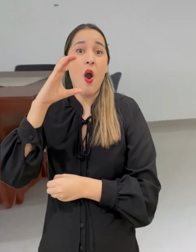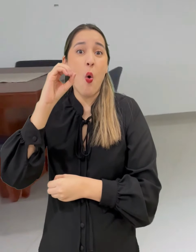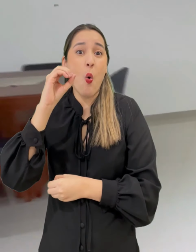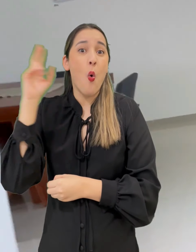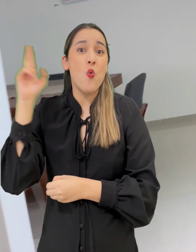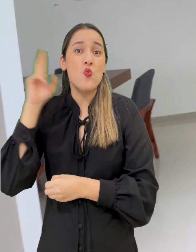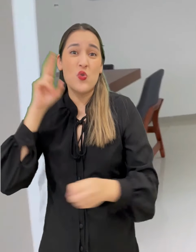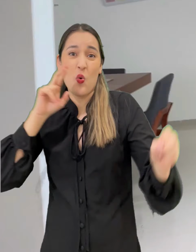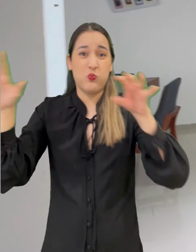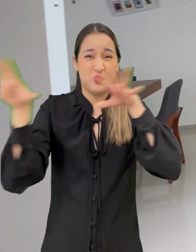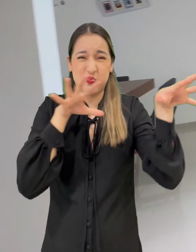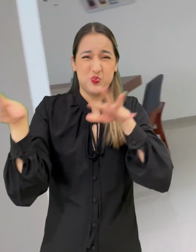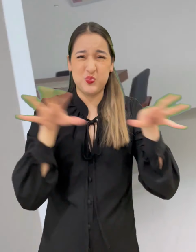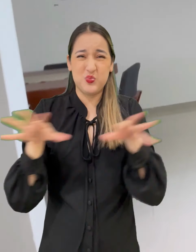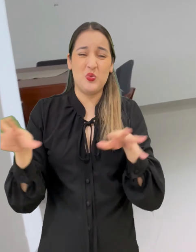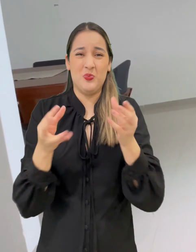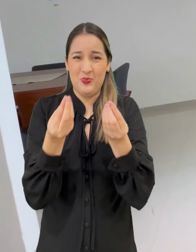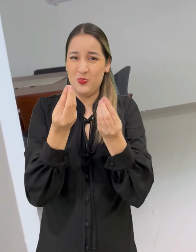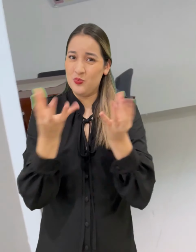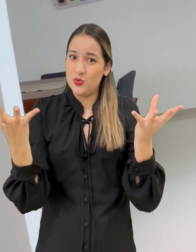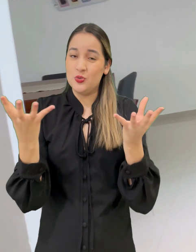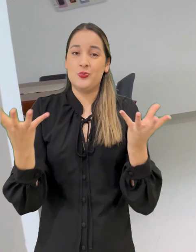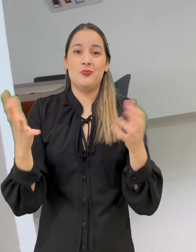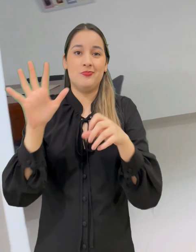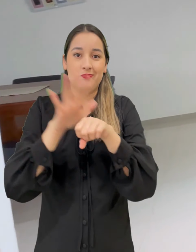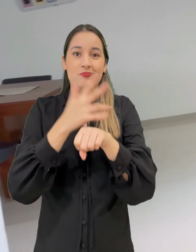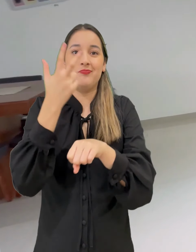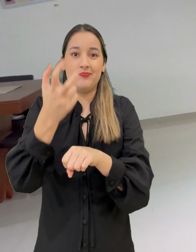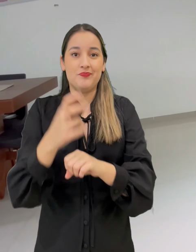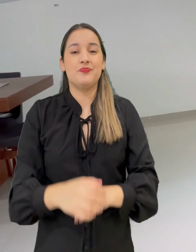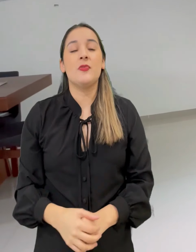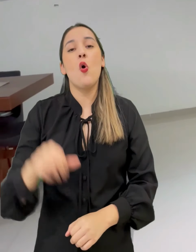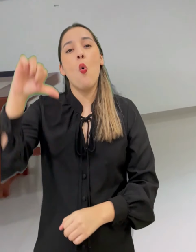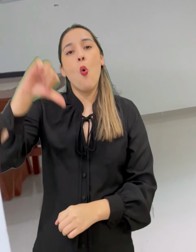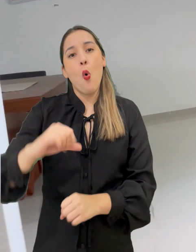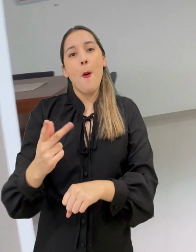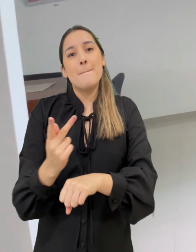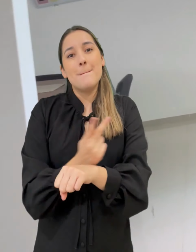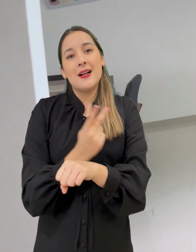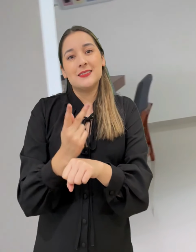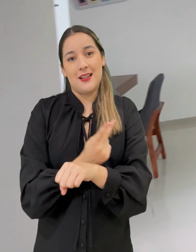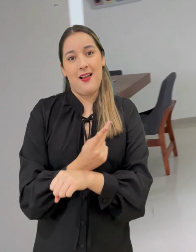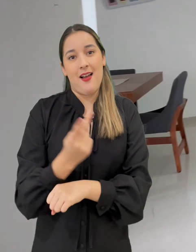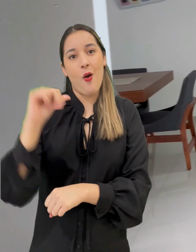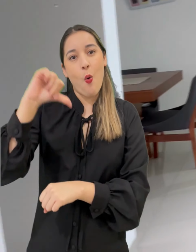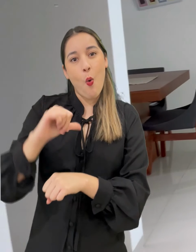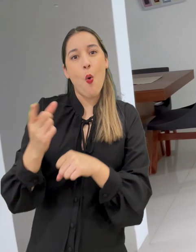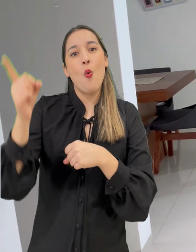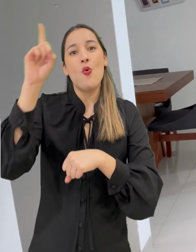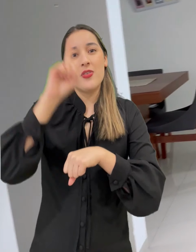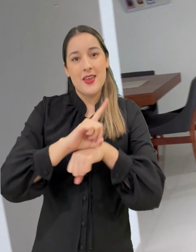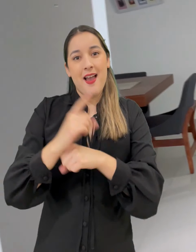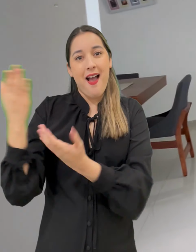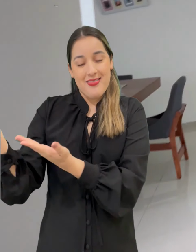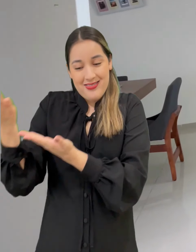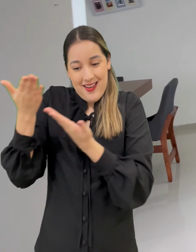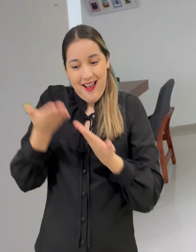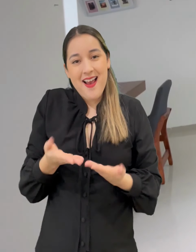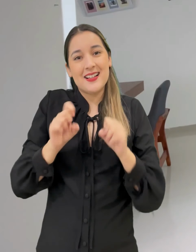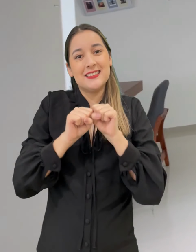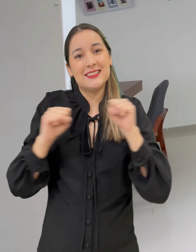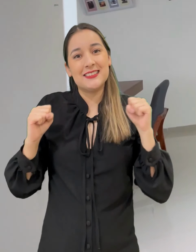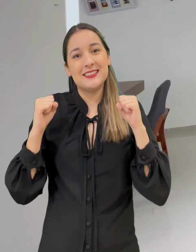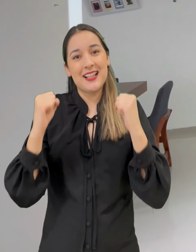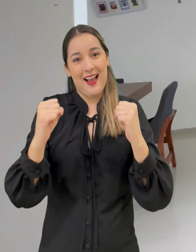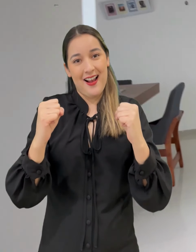casa hay mucho eco entonces qué es lo que va a pasar que el día de hoy van a traer una sala